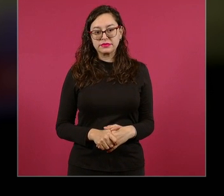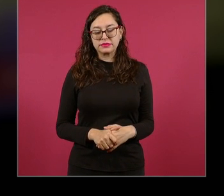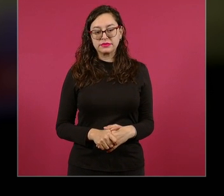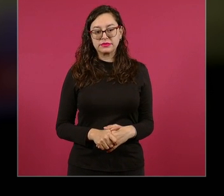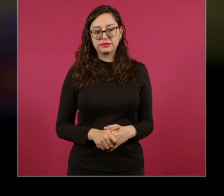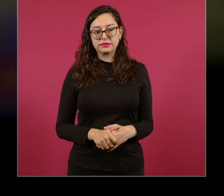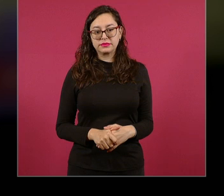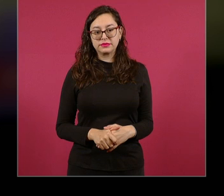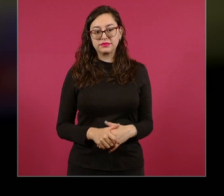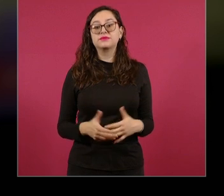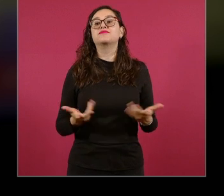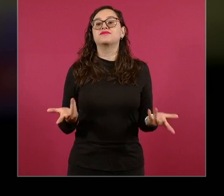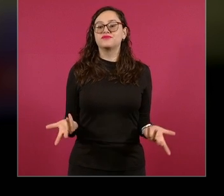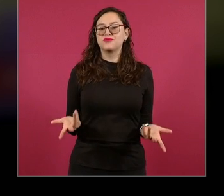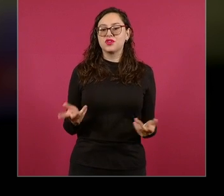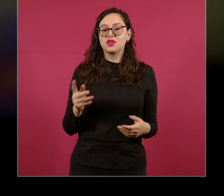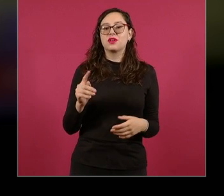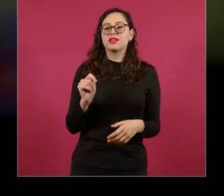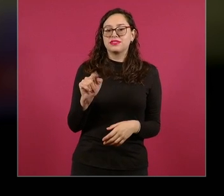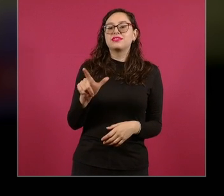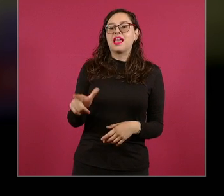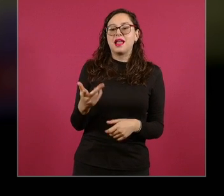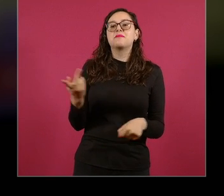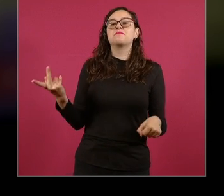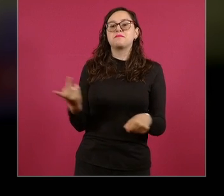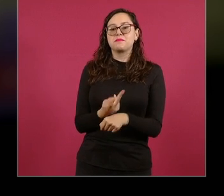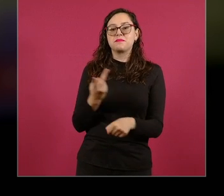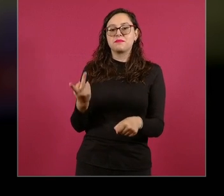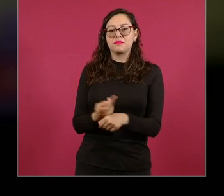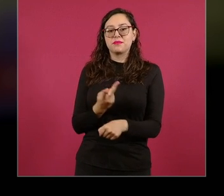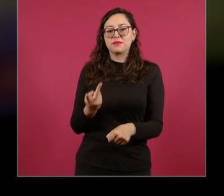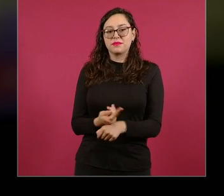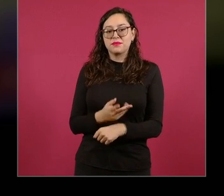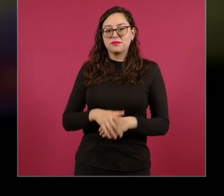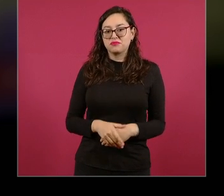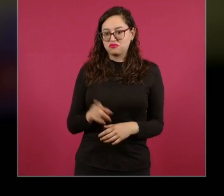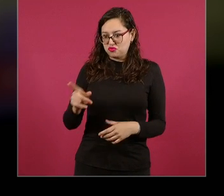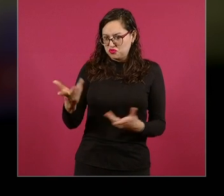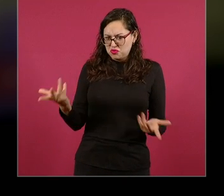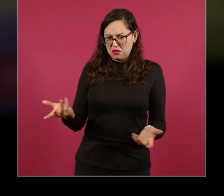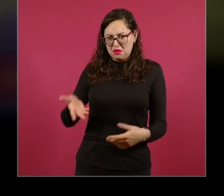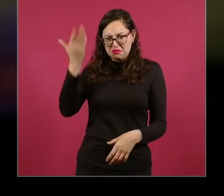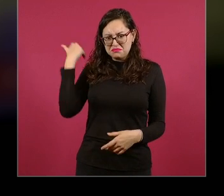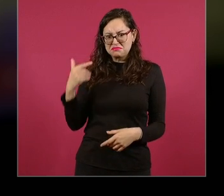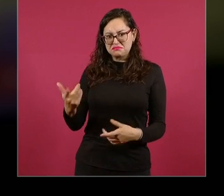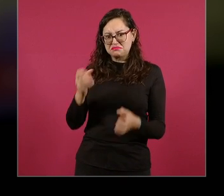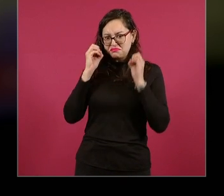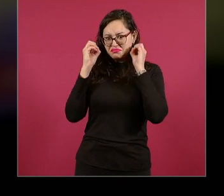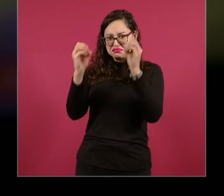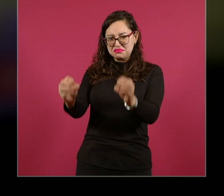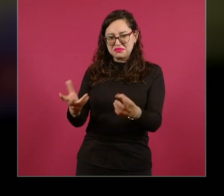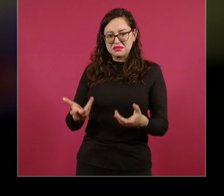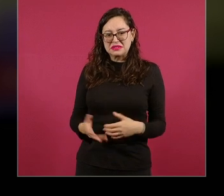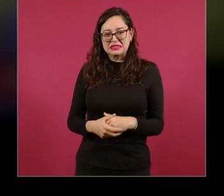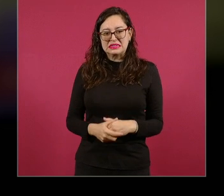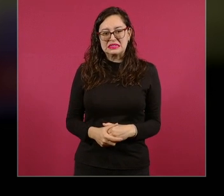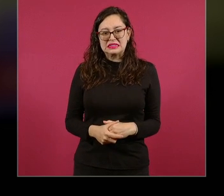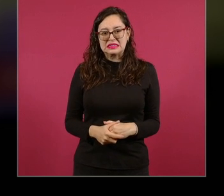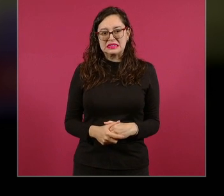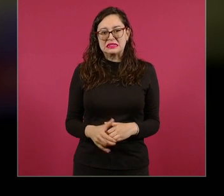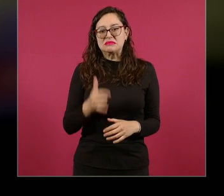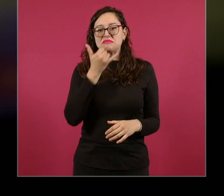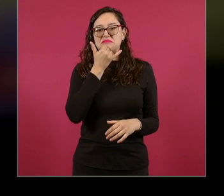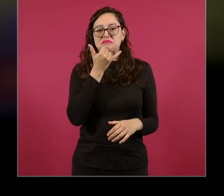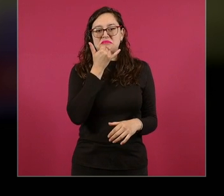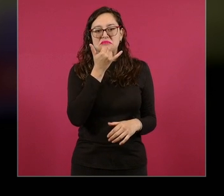Chau, mi polaco. ¿Qué pasó? Oye, ya me tienes bien abandonado, hermano. ¿Qué? ¿Qué me traes? Espérame, es que me está estimando la